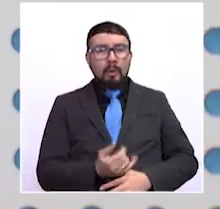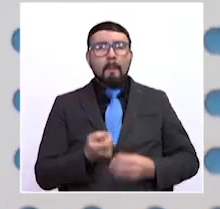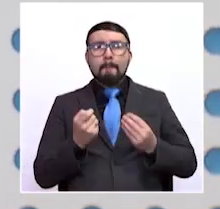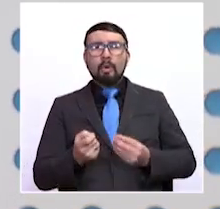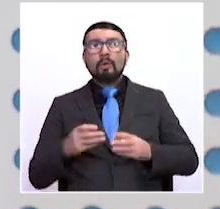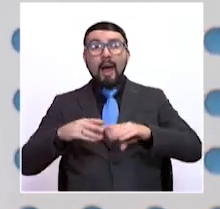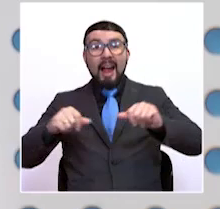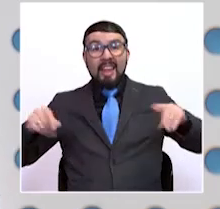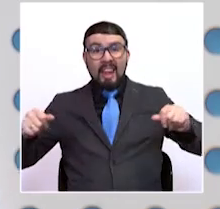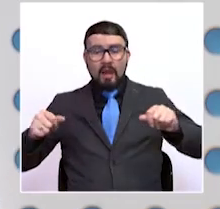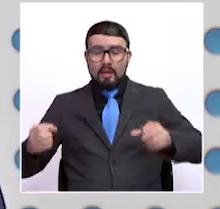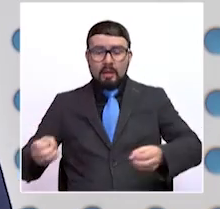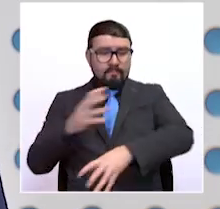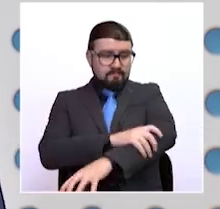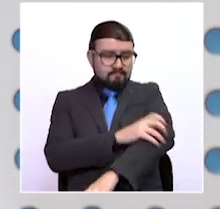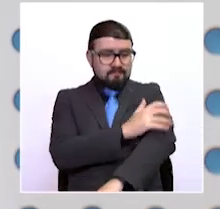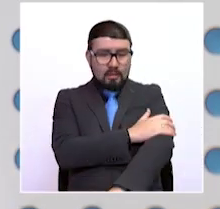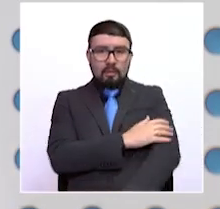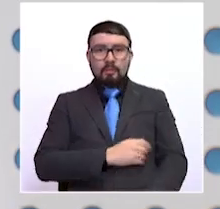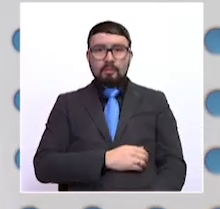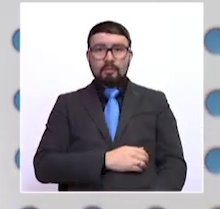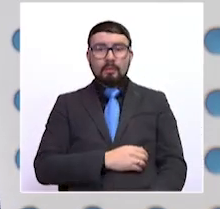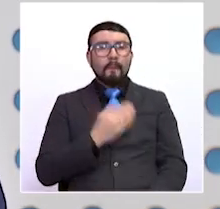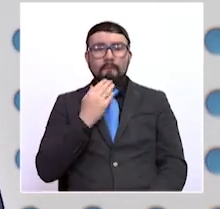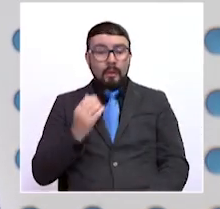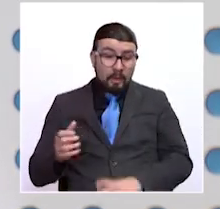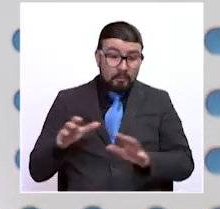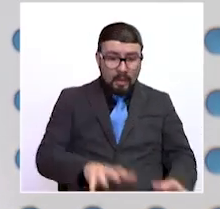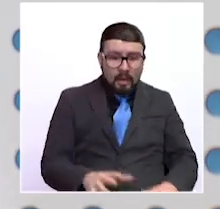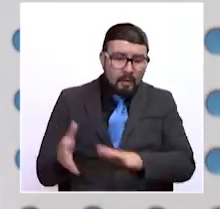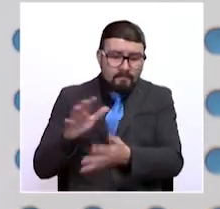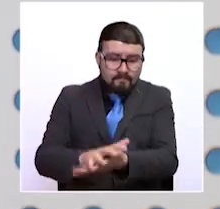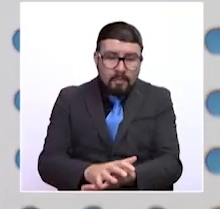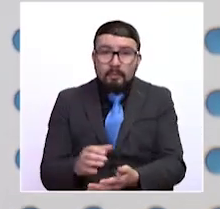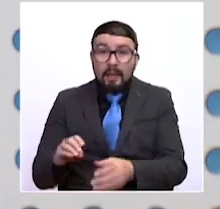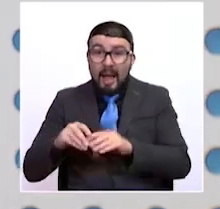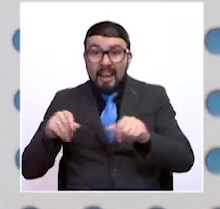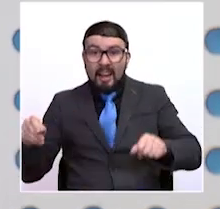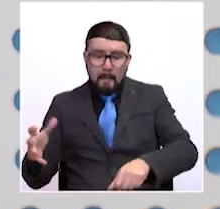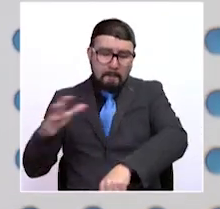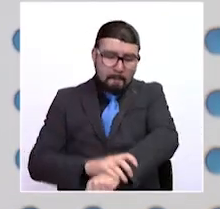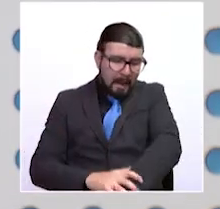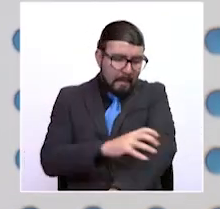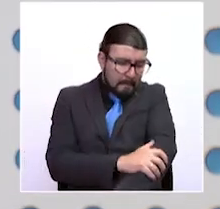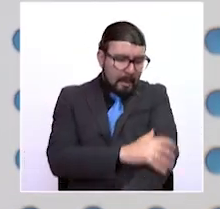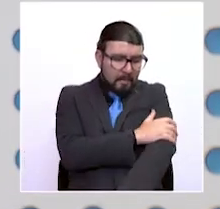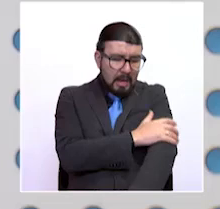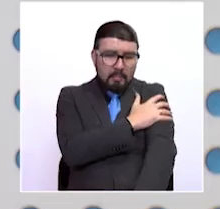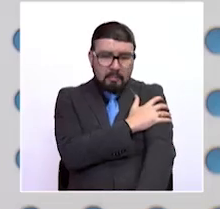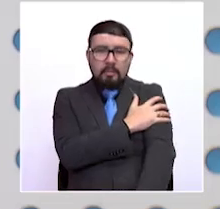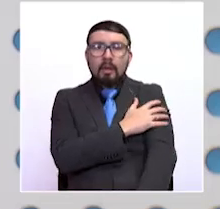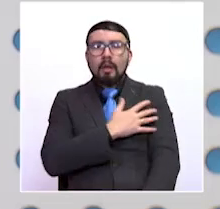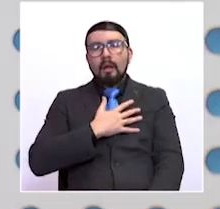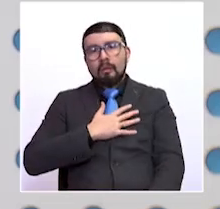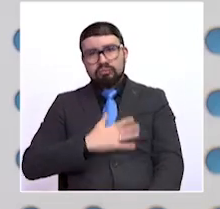arena, y eso hace, lo tiramos al suelo y le ponemos arena, y eso hace que esas telas que son